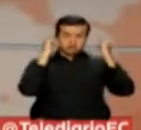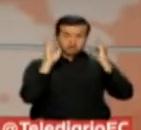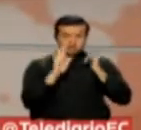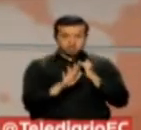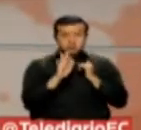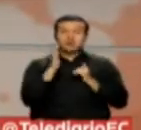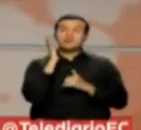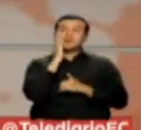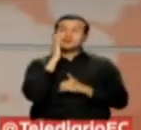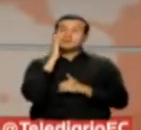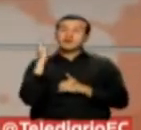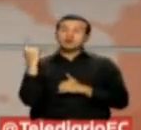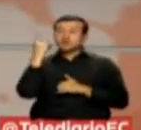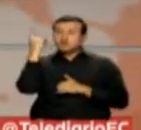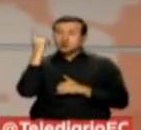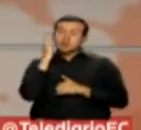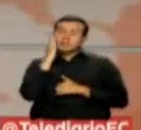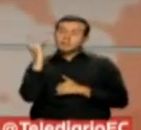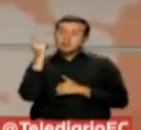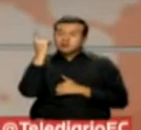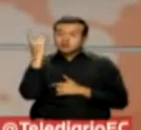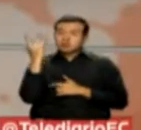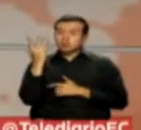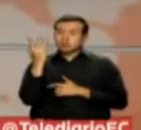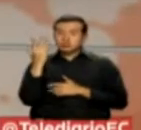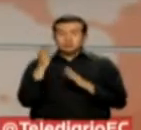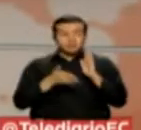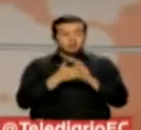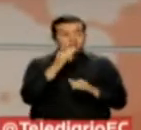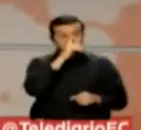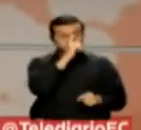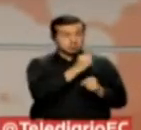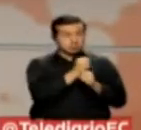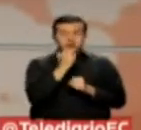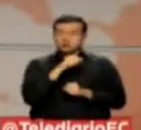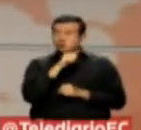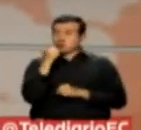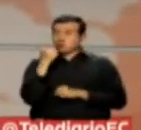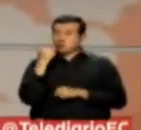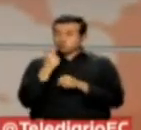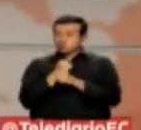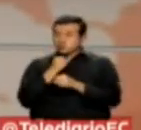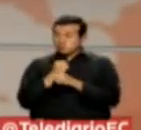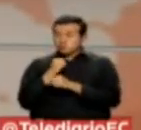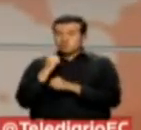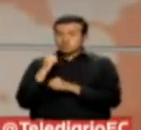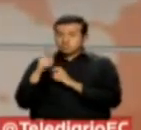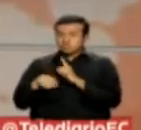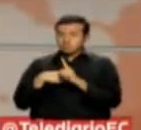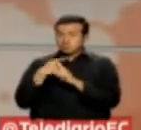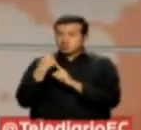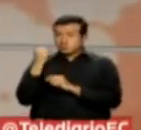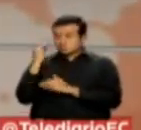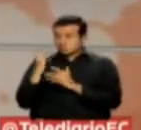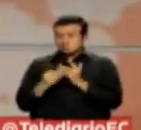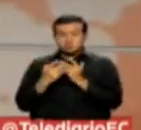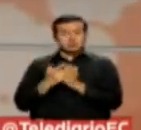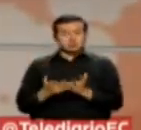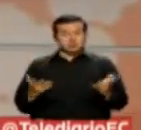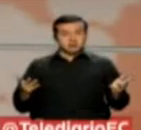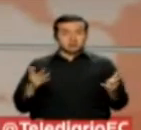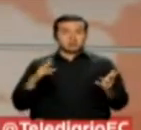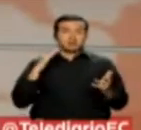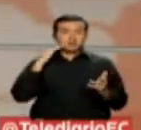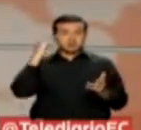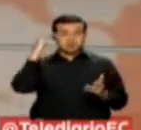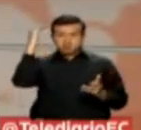la madre jefa de familia que sale de su trabajo y quiere tener otra actividad productiva con la que completar el presupuesto. Para la